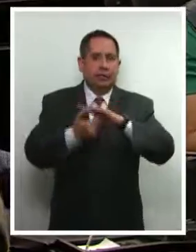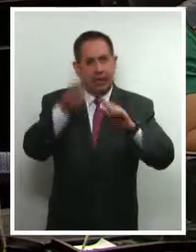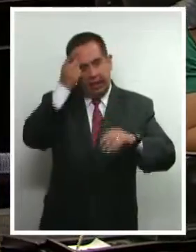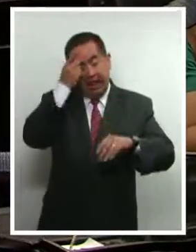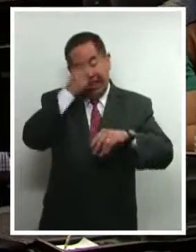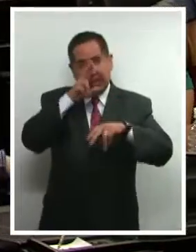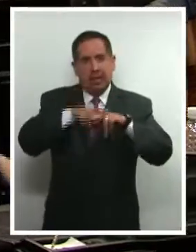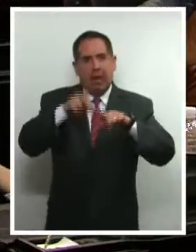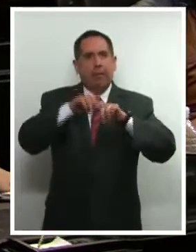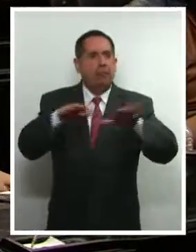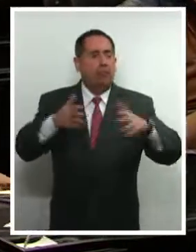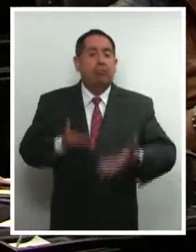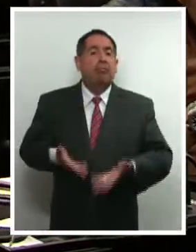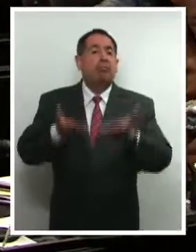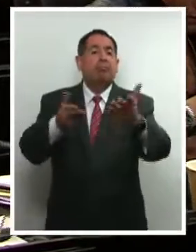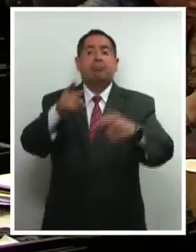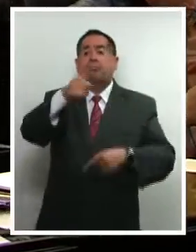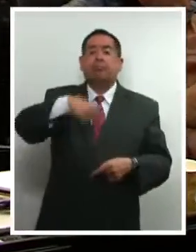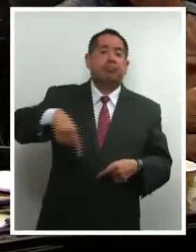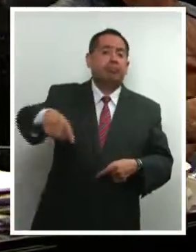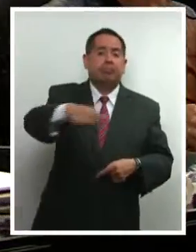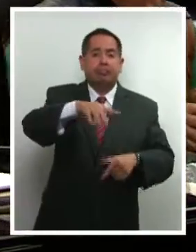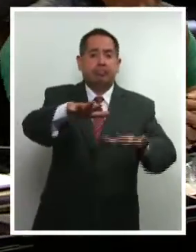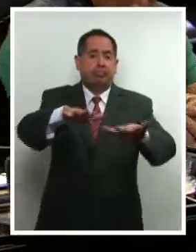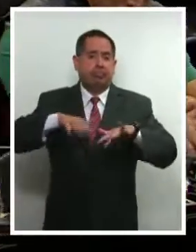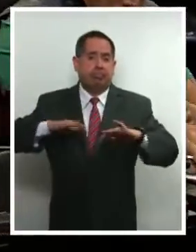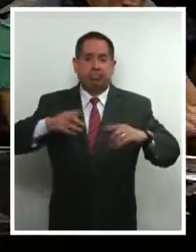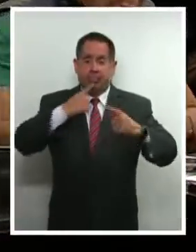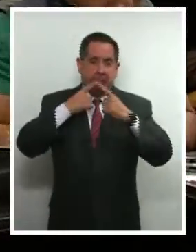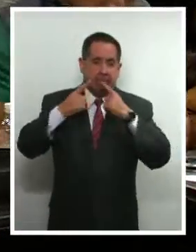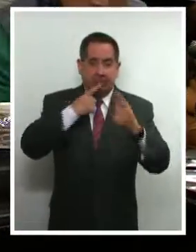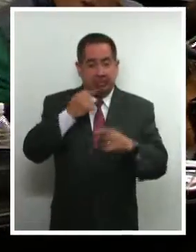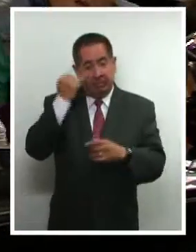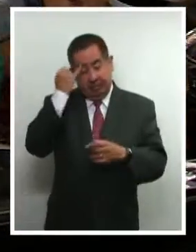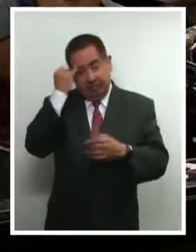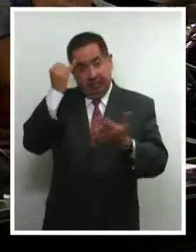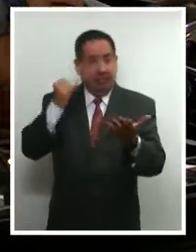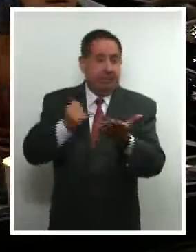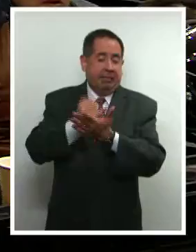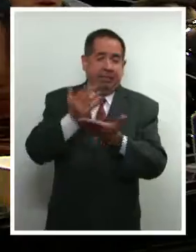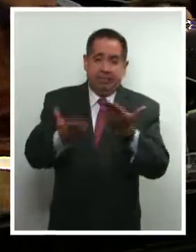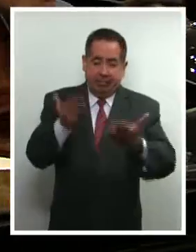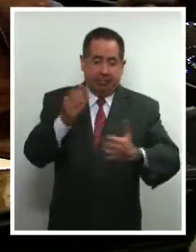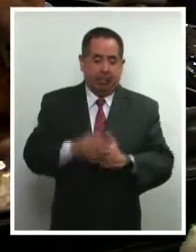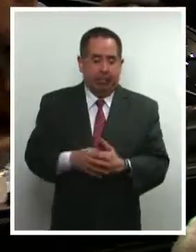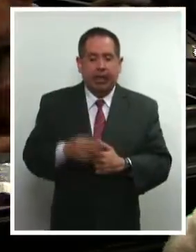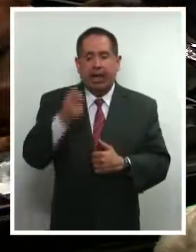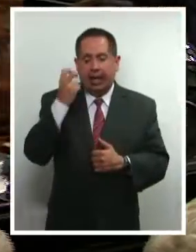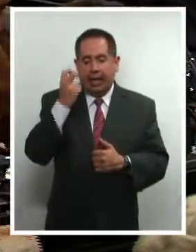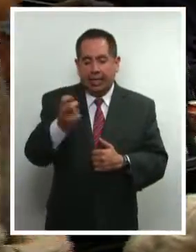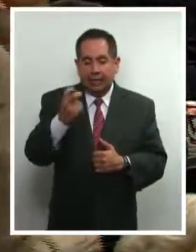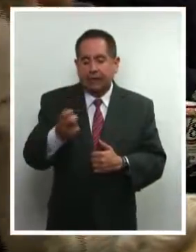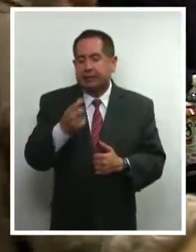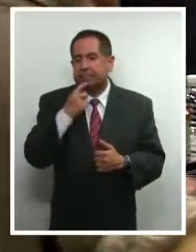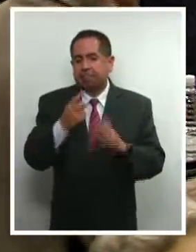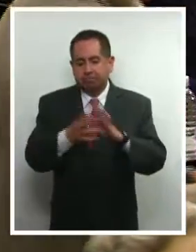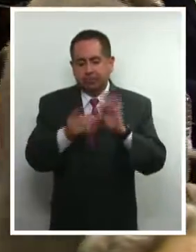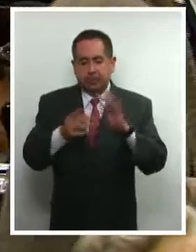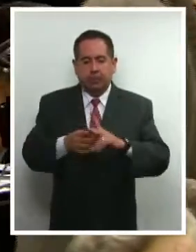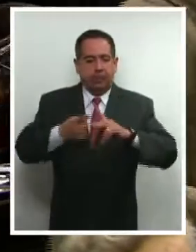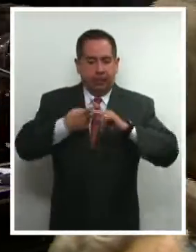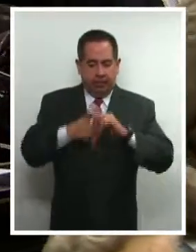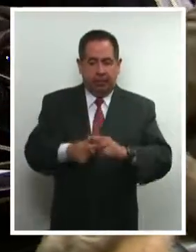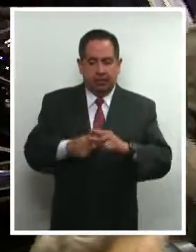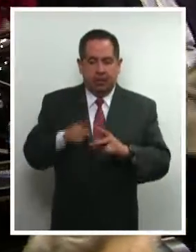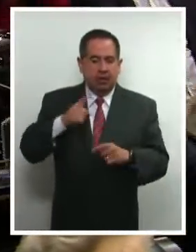se ponga a consideración del Pleno de la Asamblea Constituyente de la Ciudad de México. Es así como se empieza